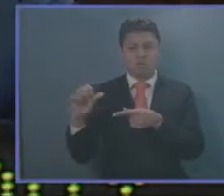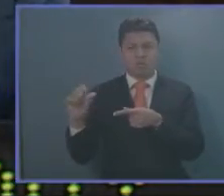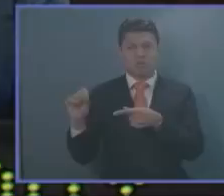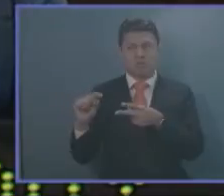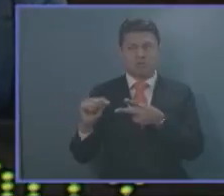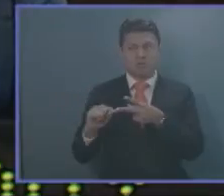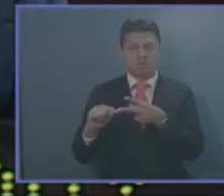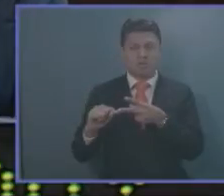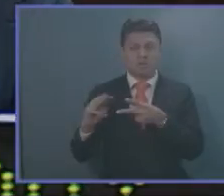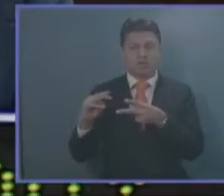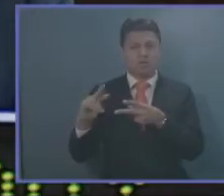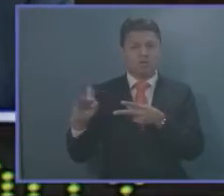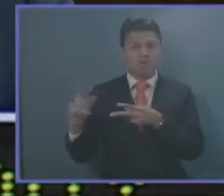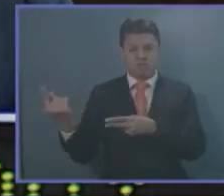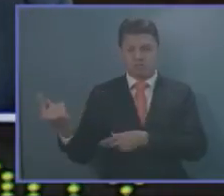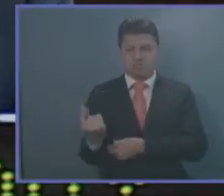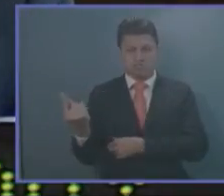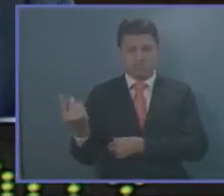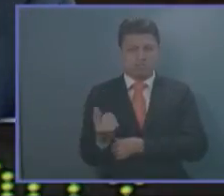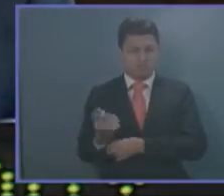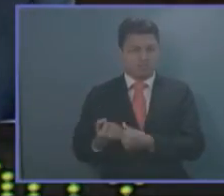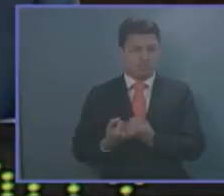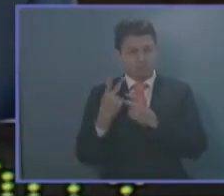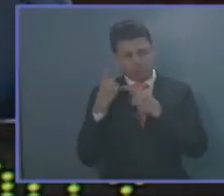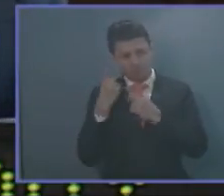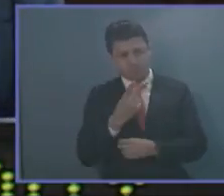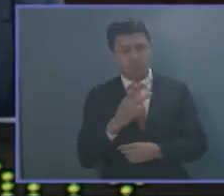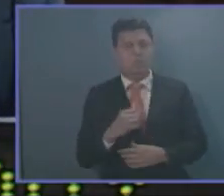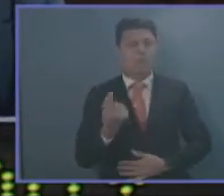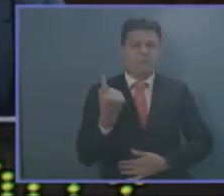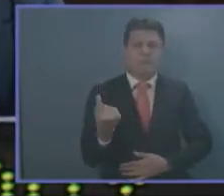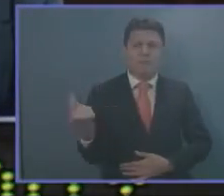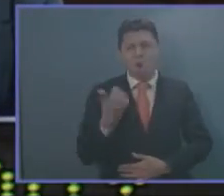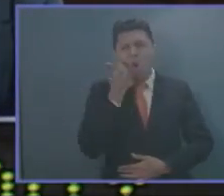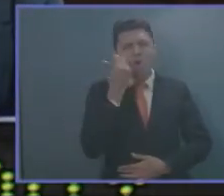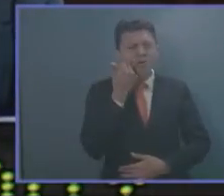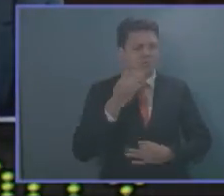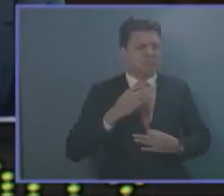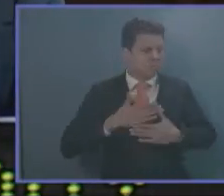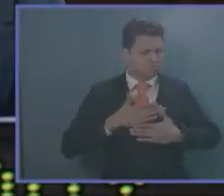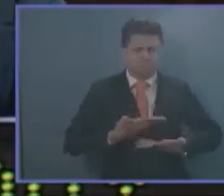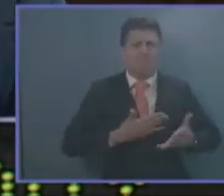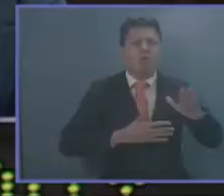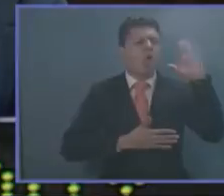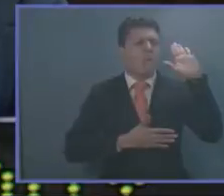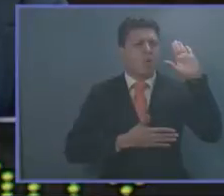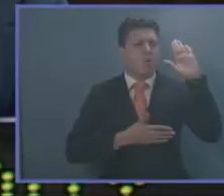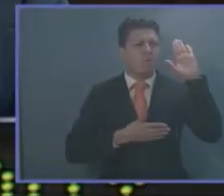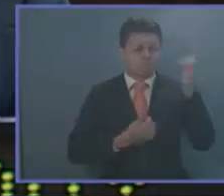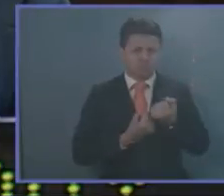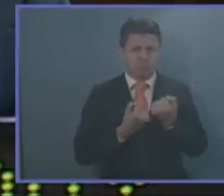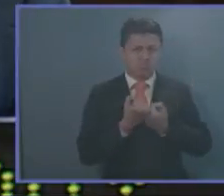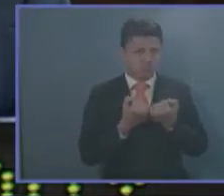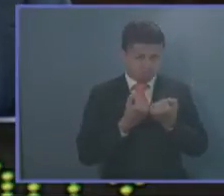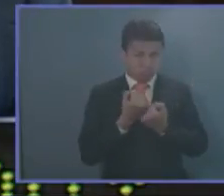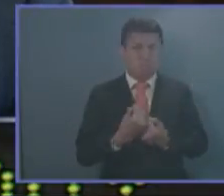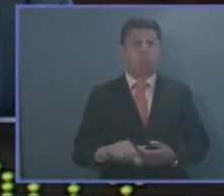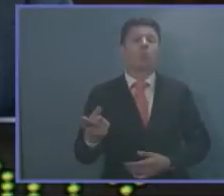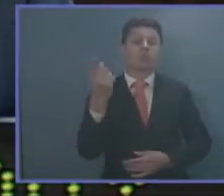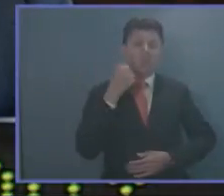acompañan en esta sesión plenaria. Jóvenes que voluntariamente se han comprometido en esta causa